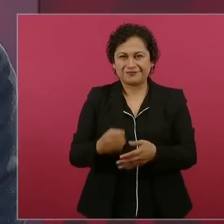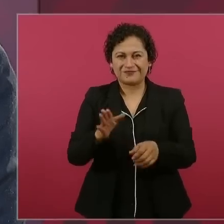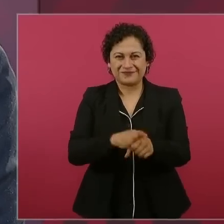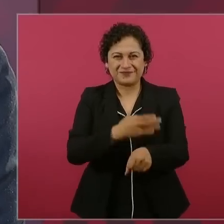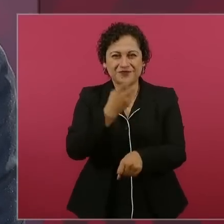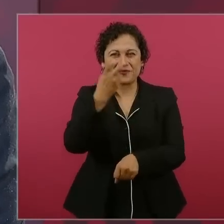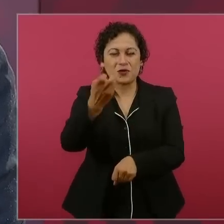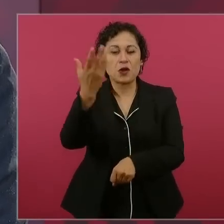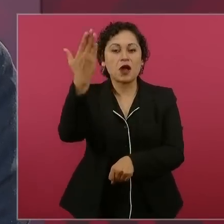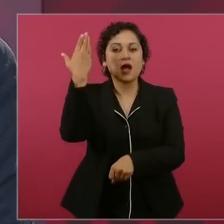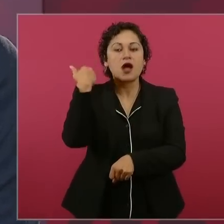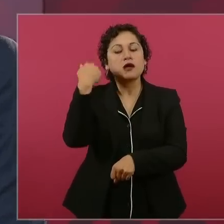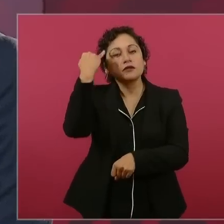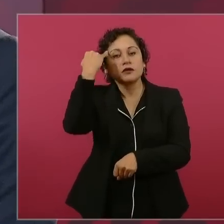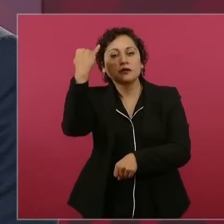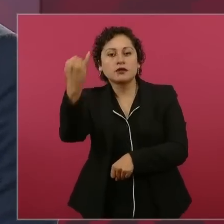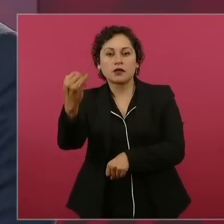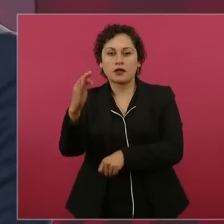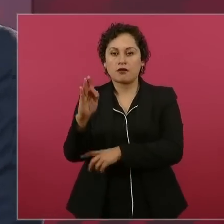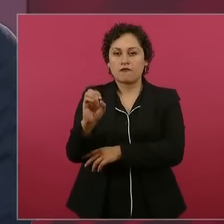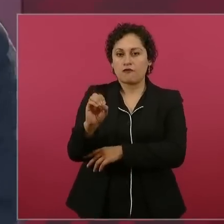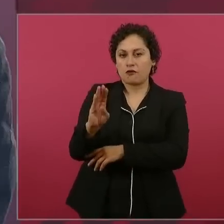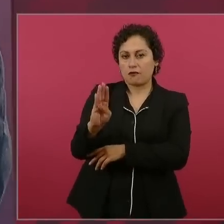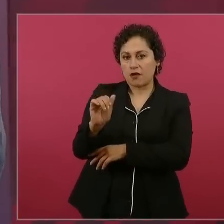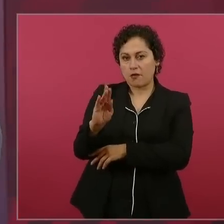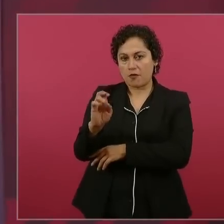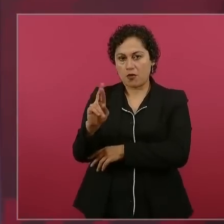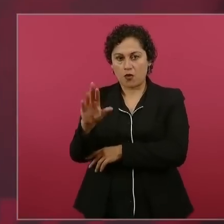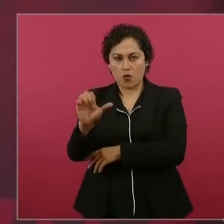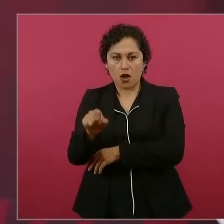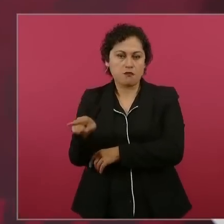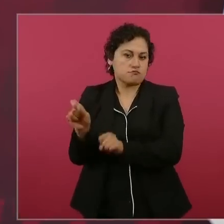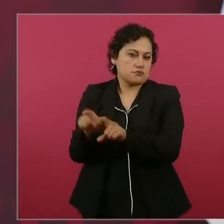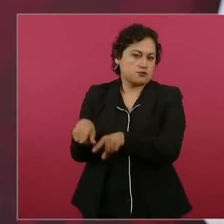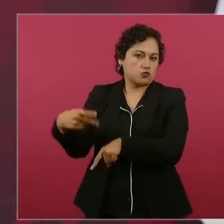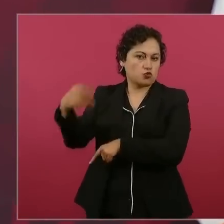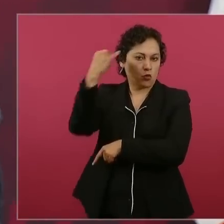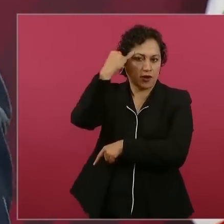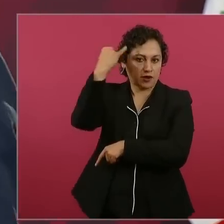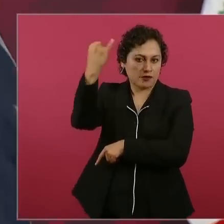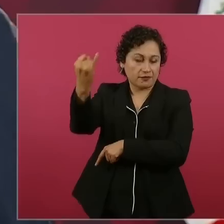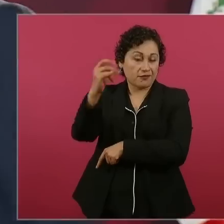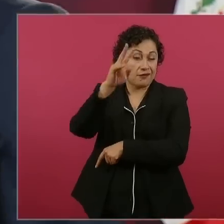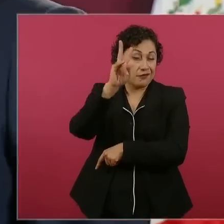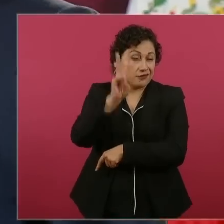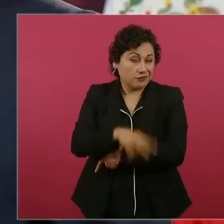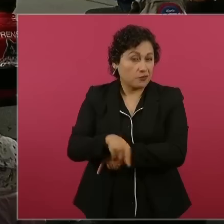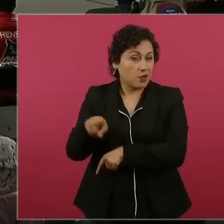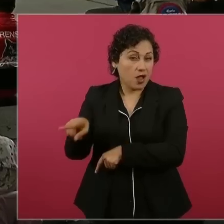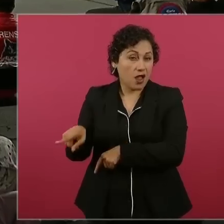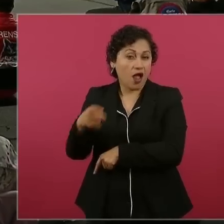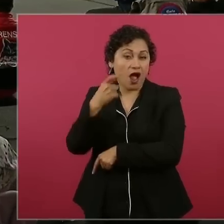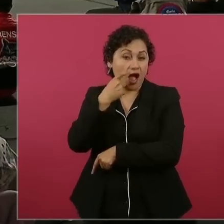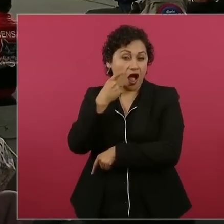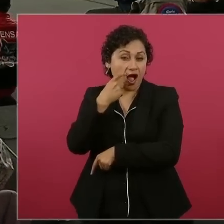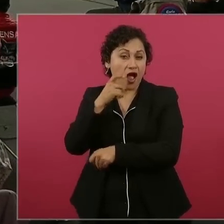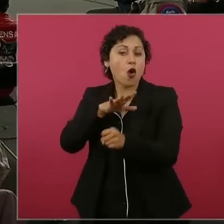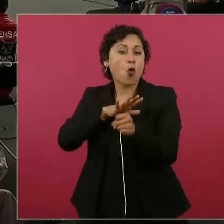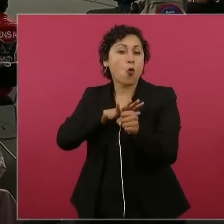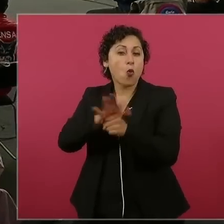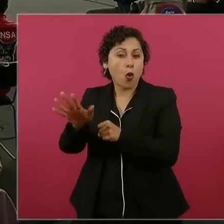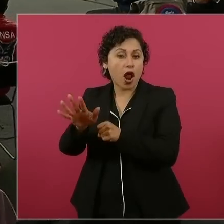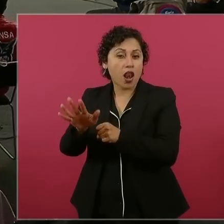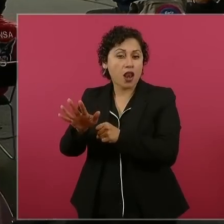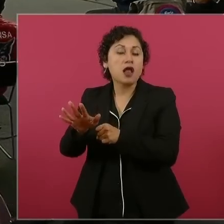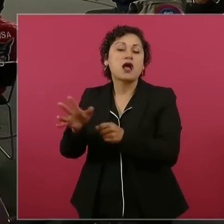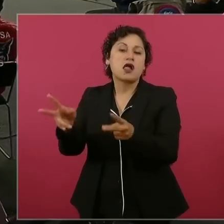En ese pensamiento conservador, que realmente era una justificación para saquear, para